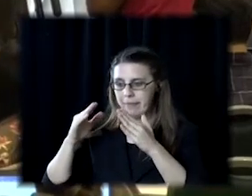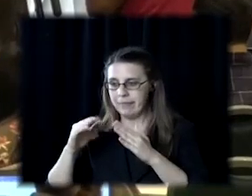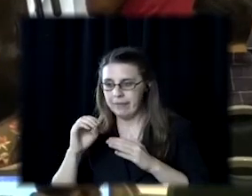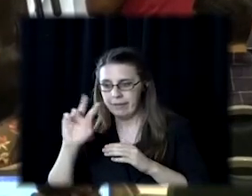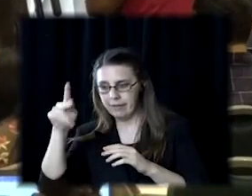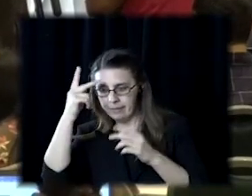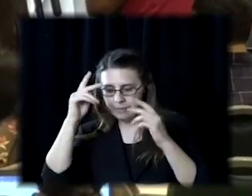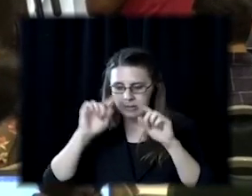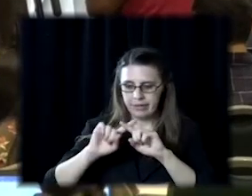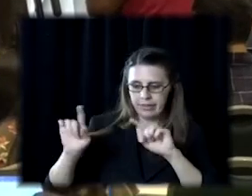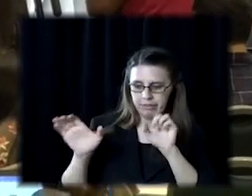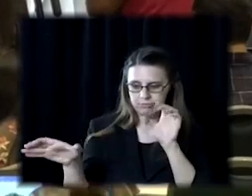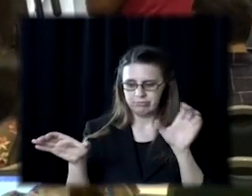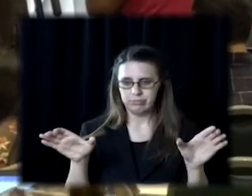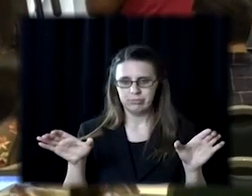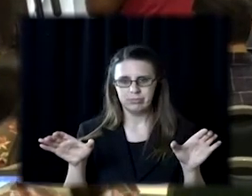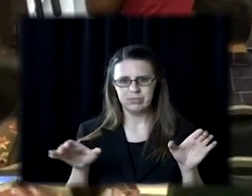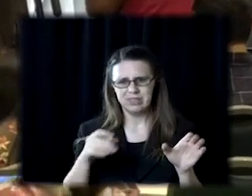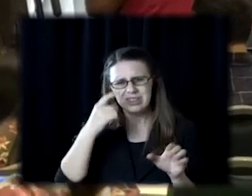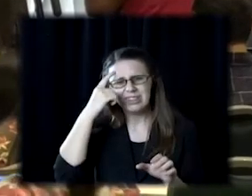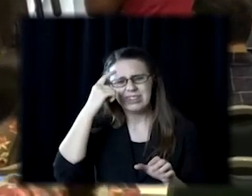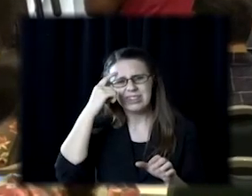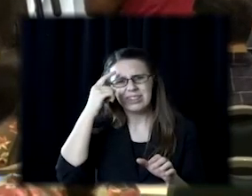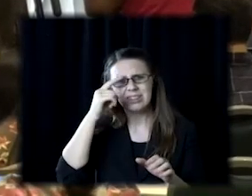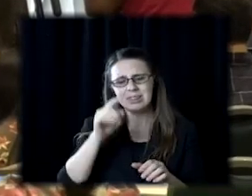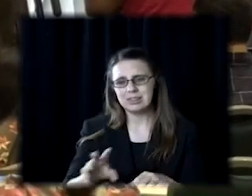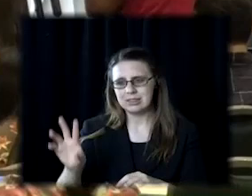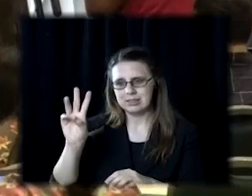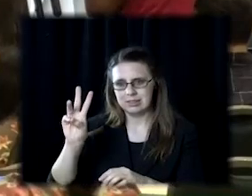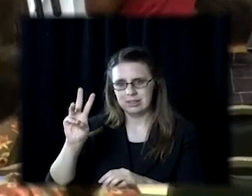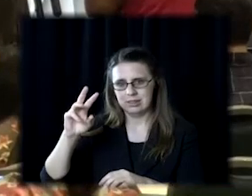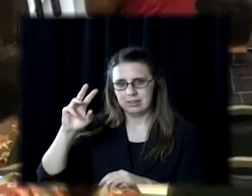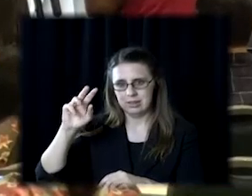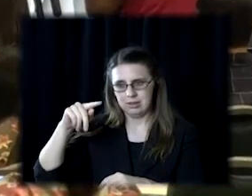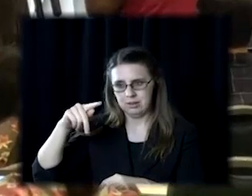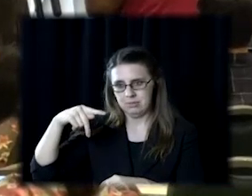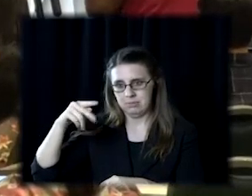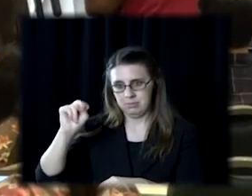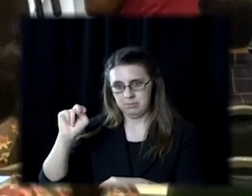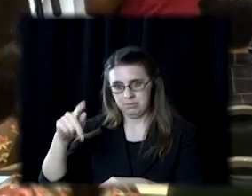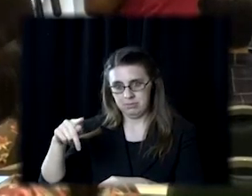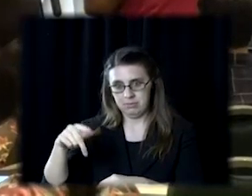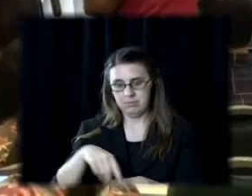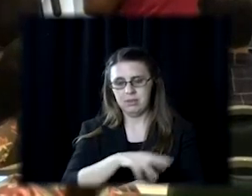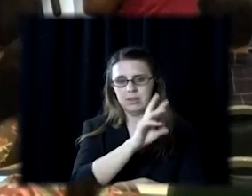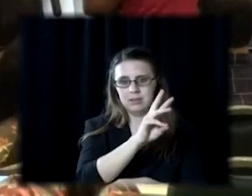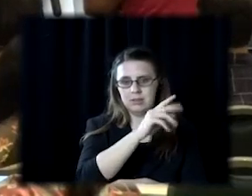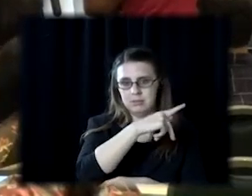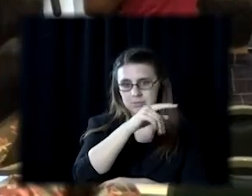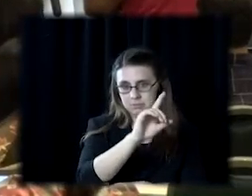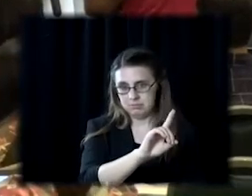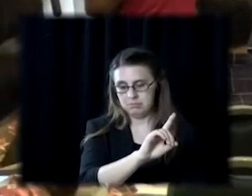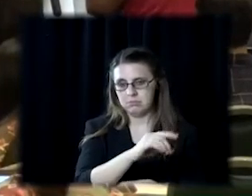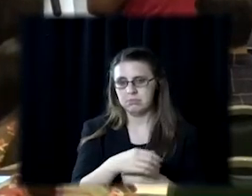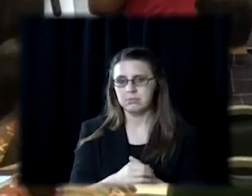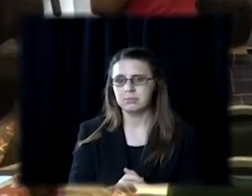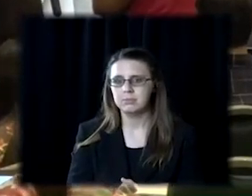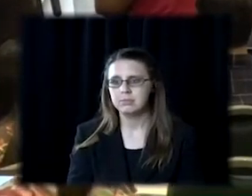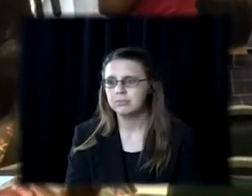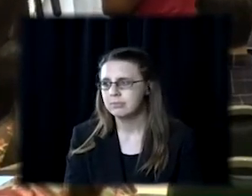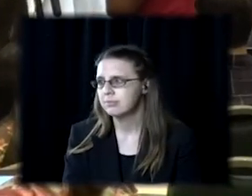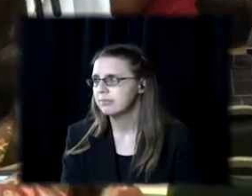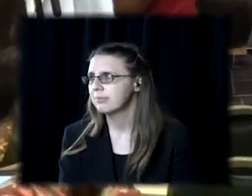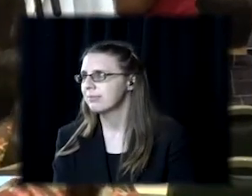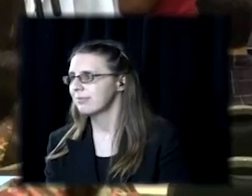otro. Este, creo que son 6 del Partido Nuevo y 4 del Partido Popular. I believe we